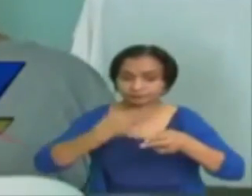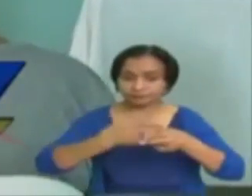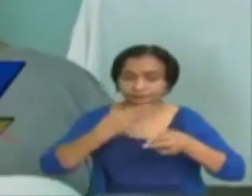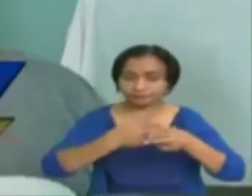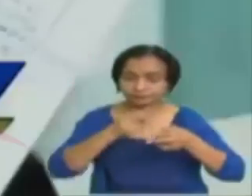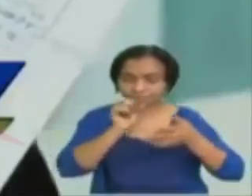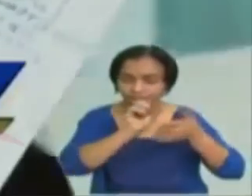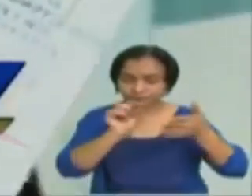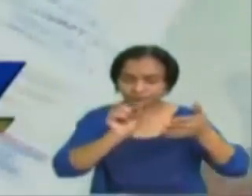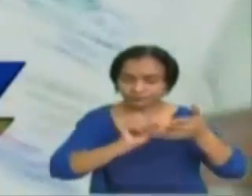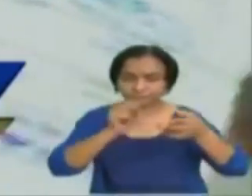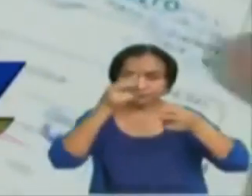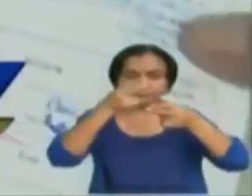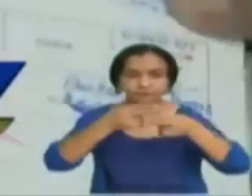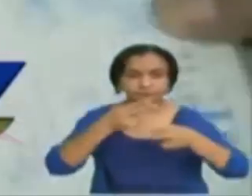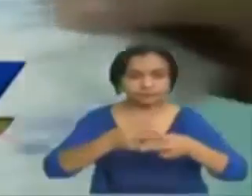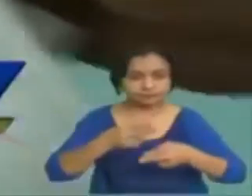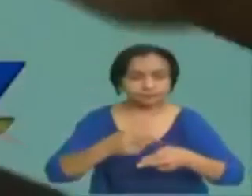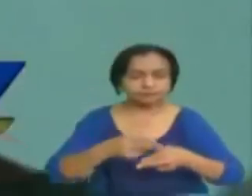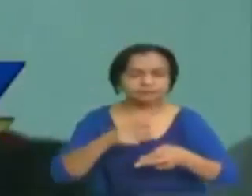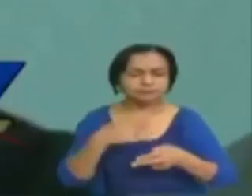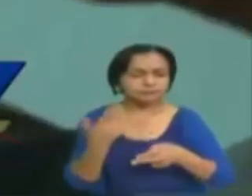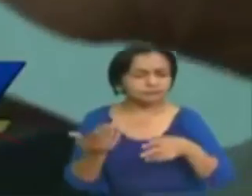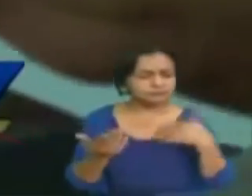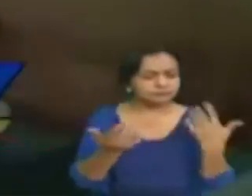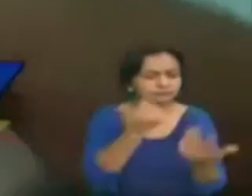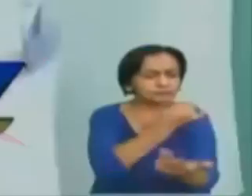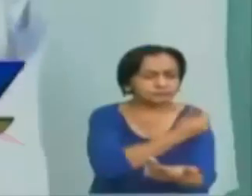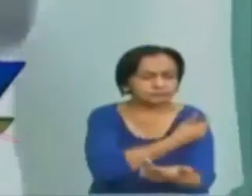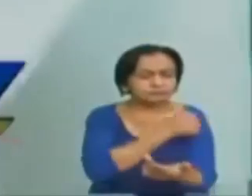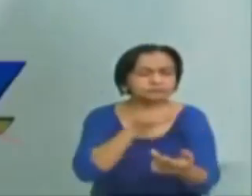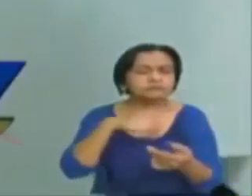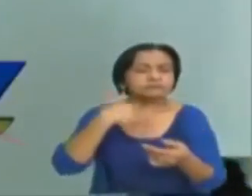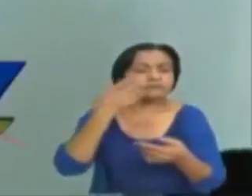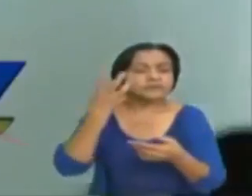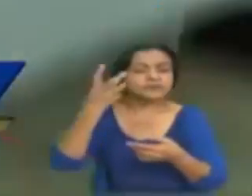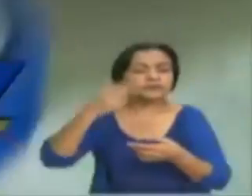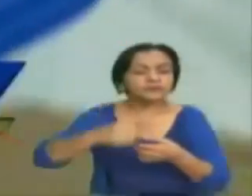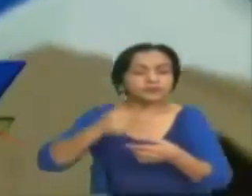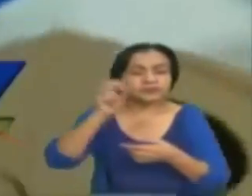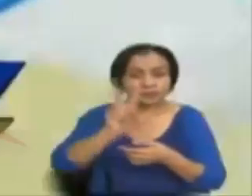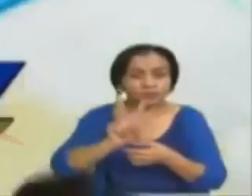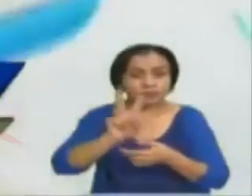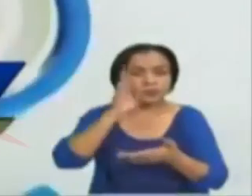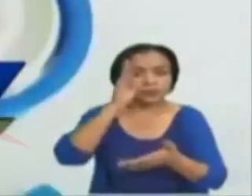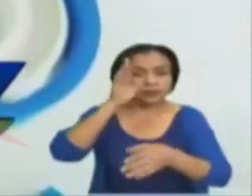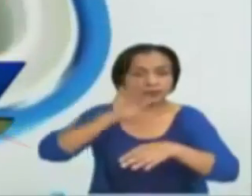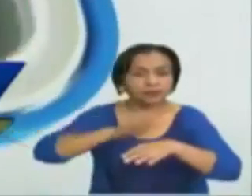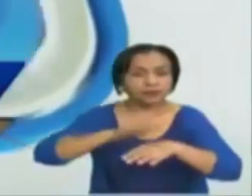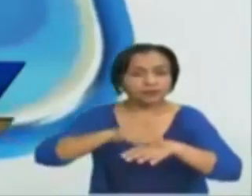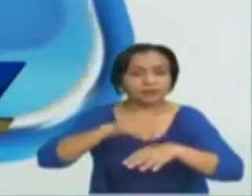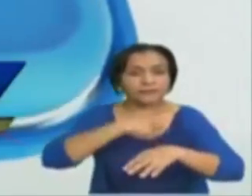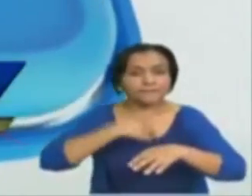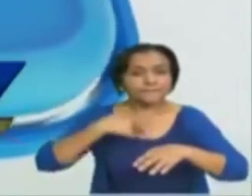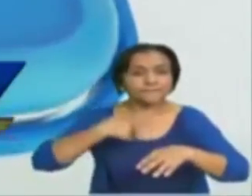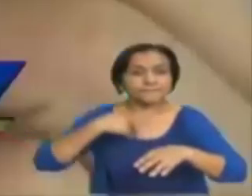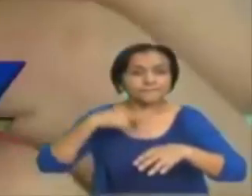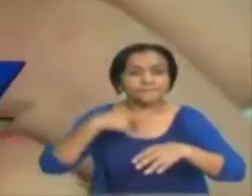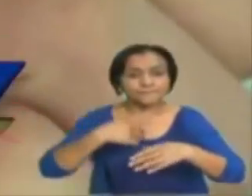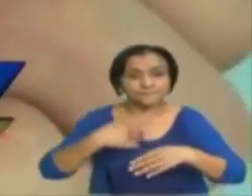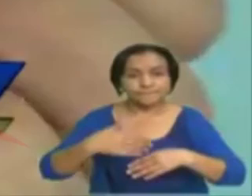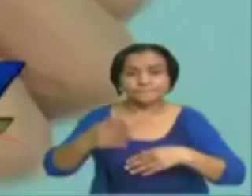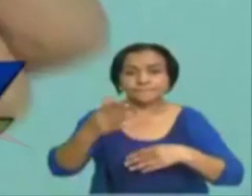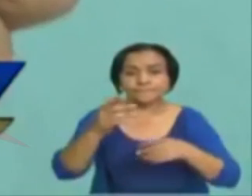primera dosis a las 8 de la mañana, y luego en Masaya, primeras y segundas, en el Instituto de Medicina Natural, en la Casa Materna María Serapia